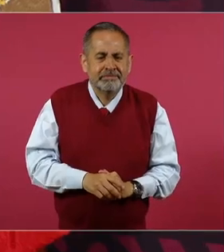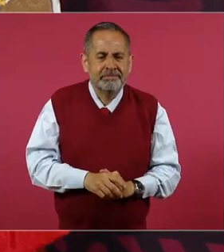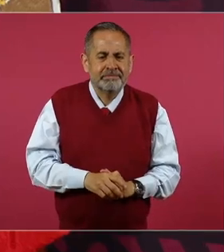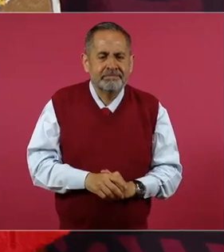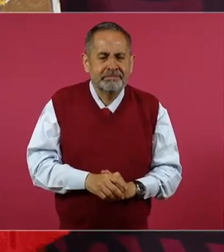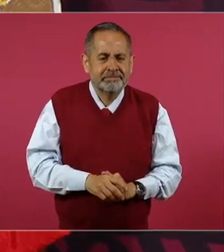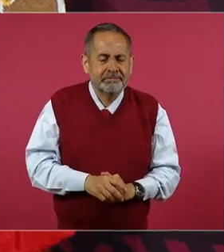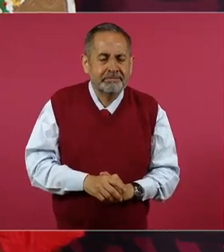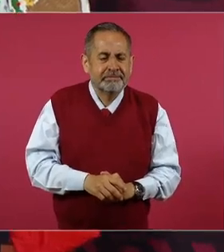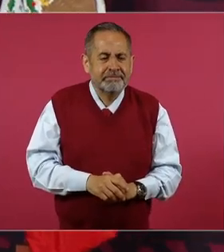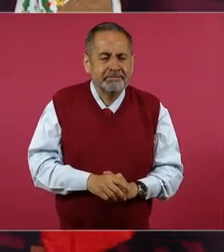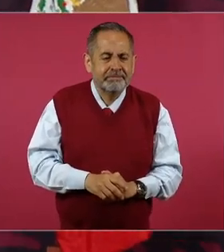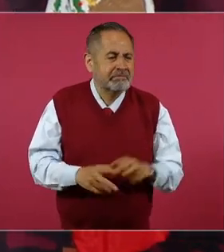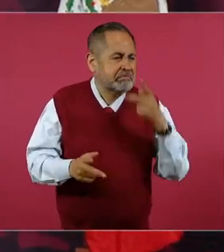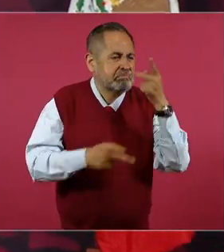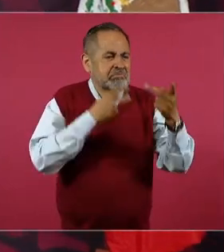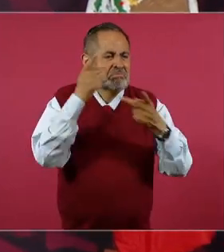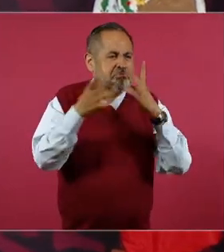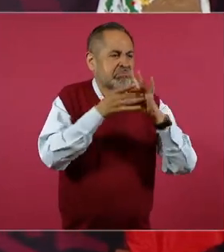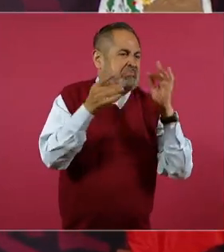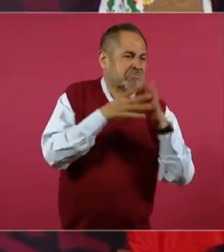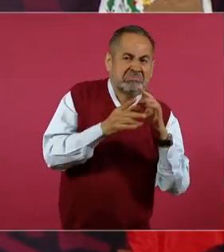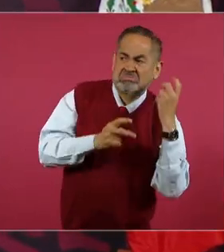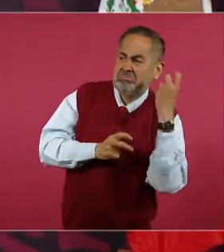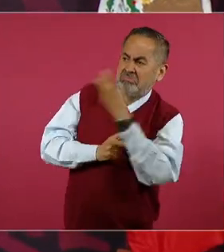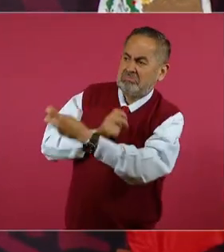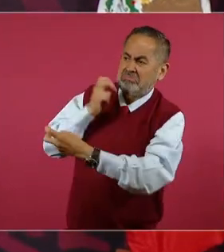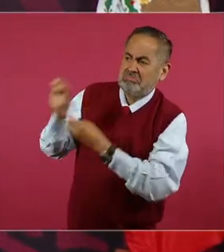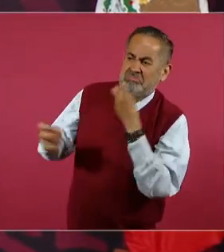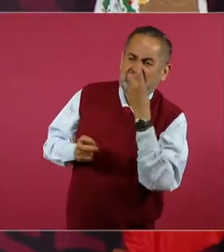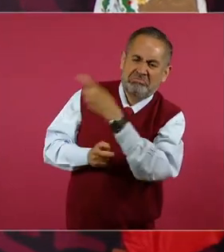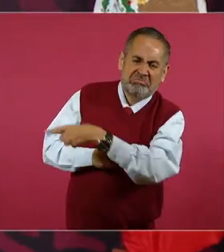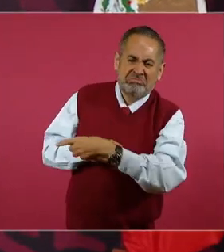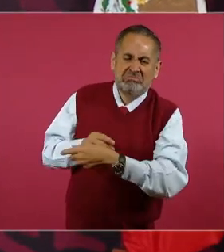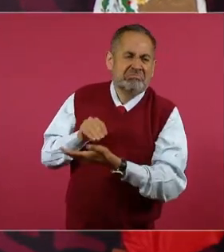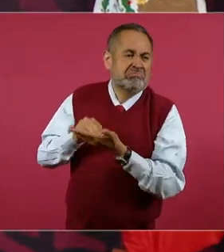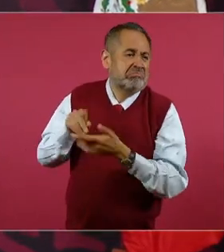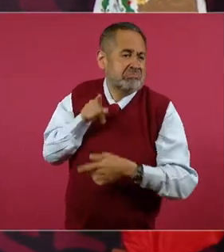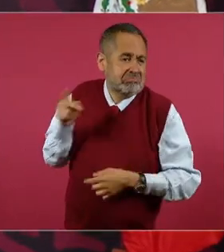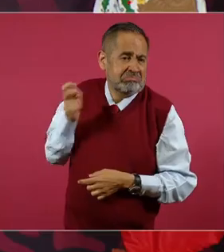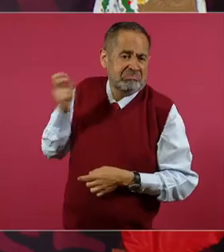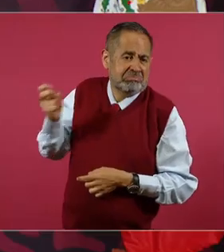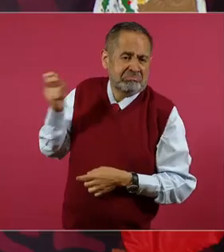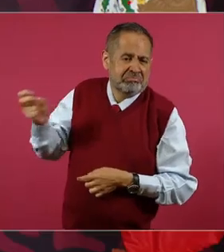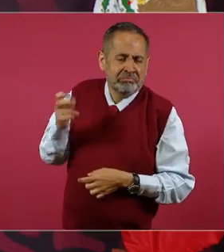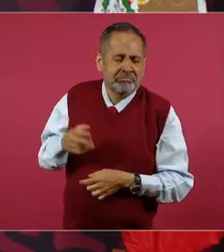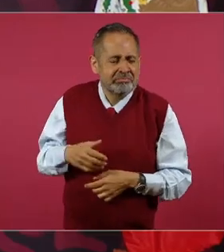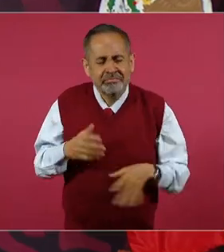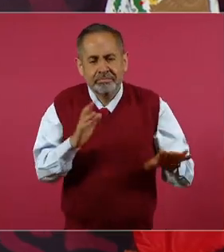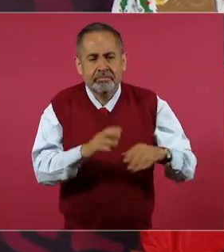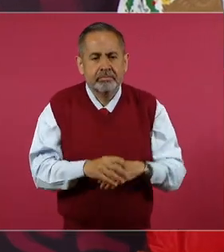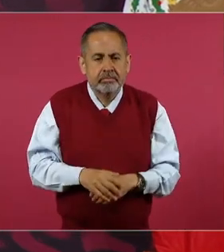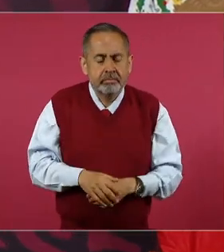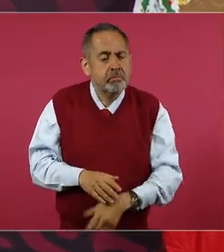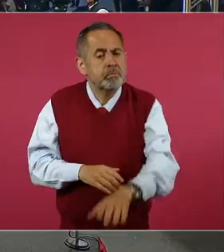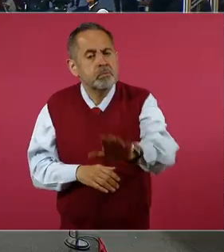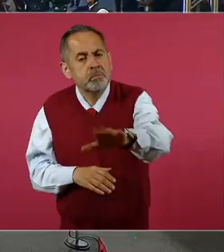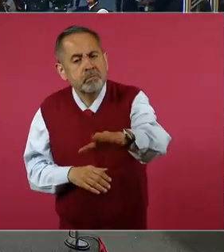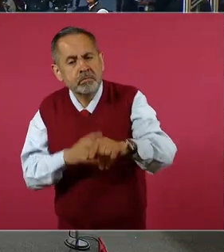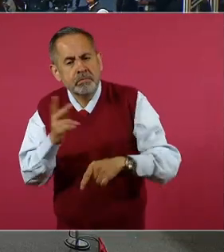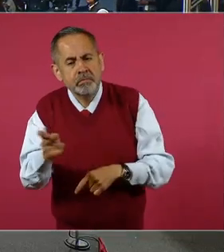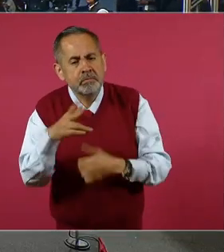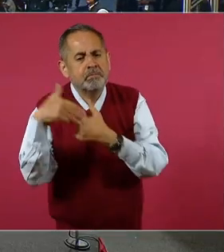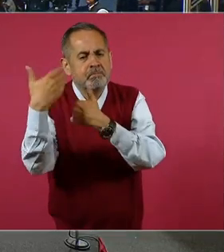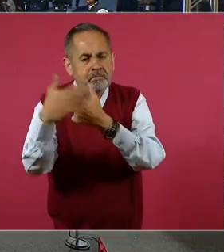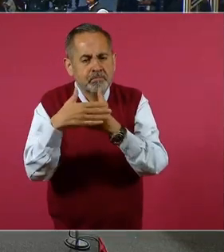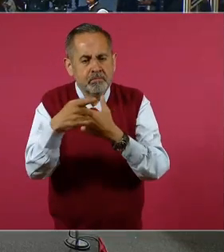campañas negras, sucias, ¿no?, de difamación. ¿Va a tener seguridad para que lo cuiden ahora que